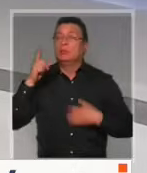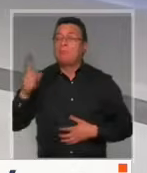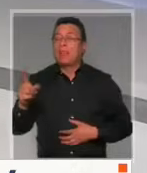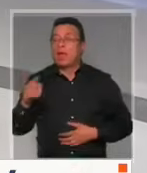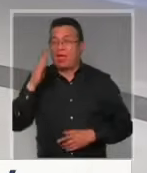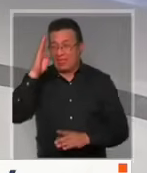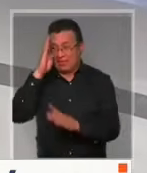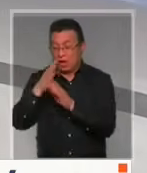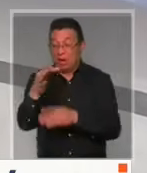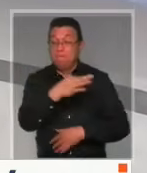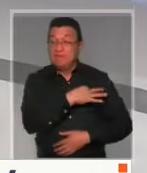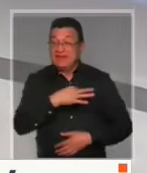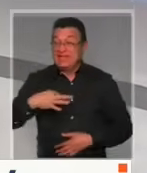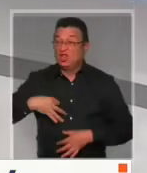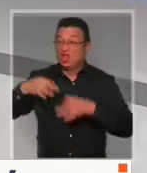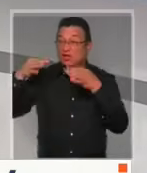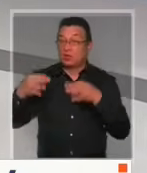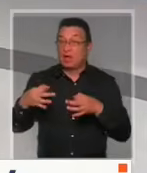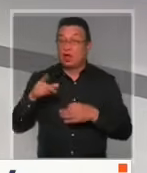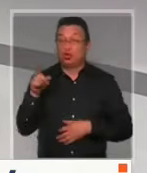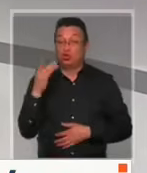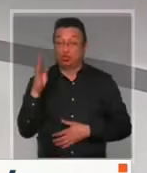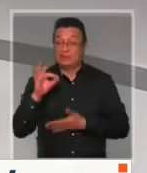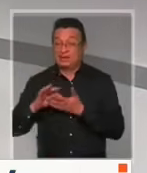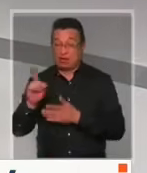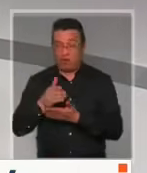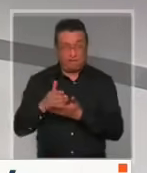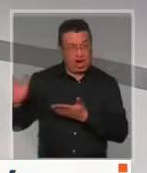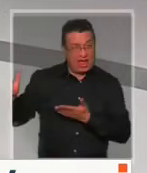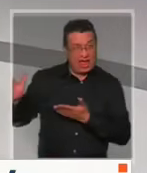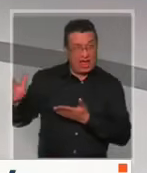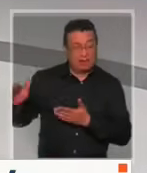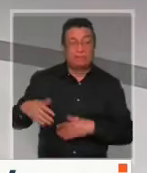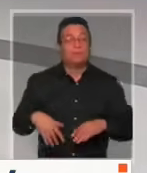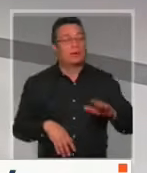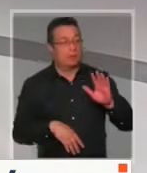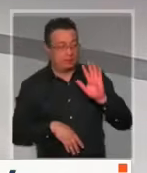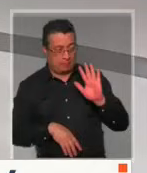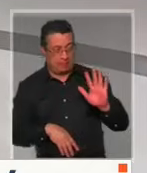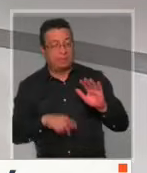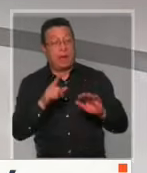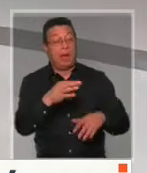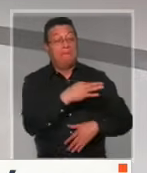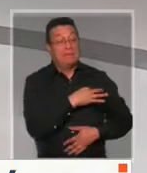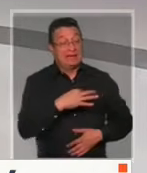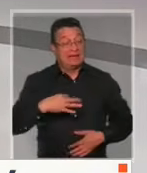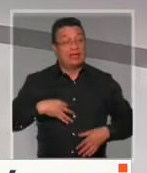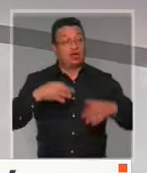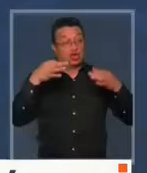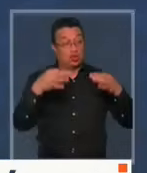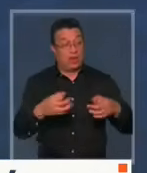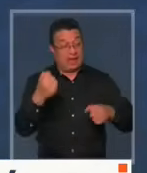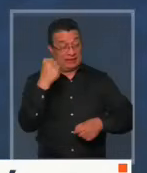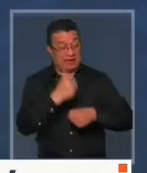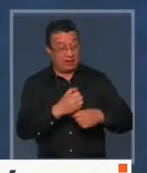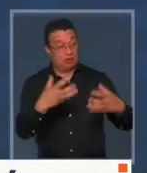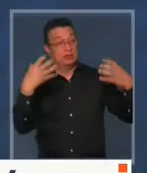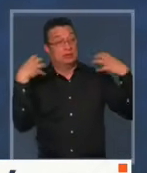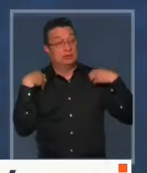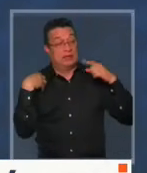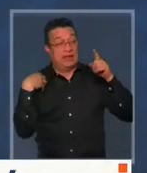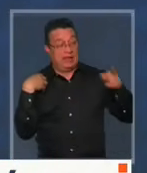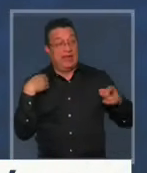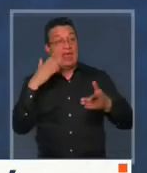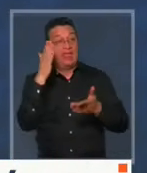¿El ministro de Seguridad, ya nunca un subsecretario? A ver, el Ministerio de Seguridad, por su tarea, tiene que